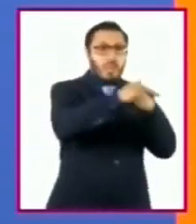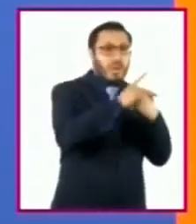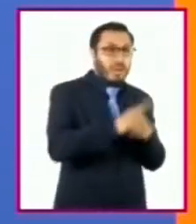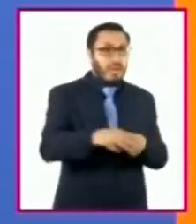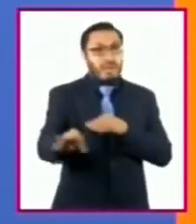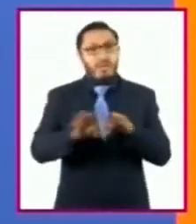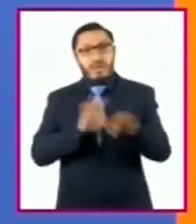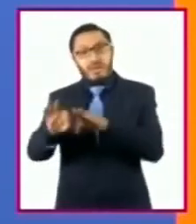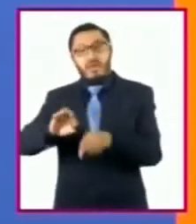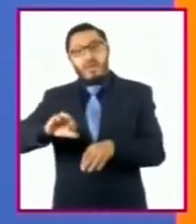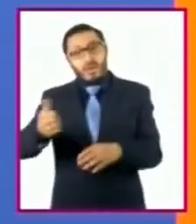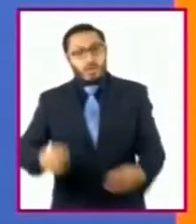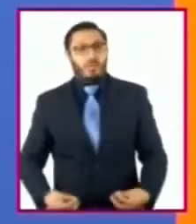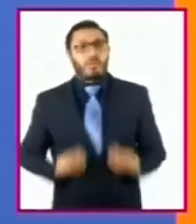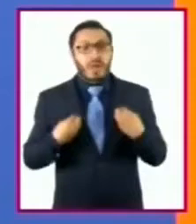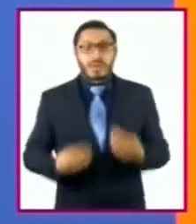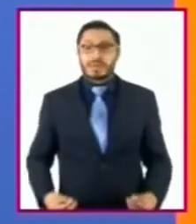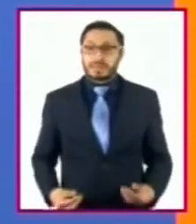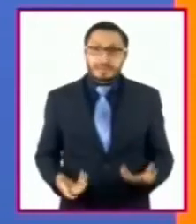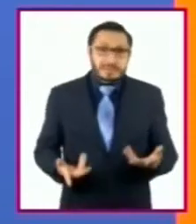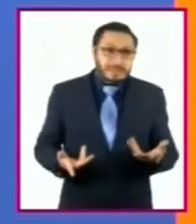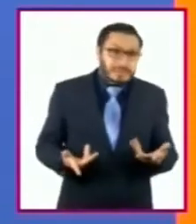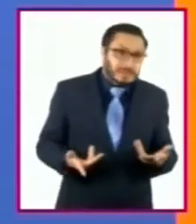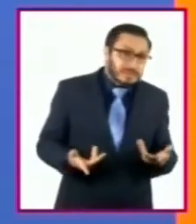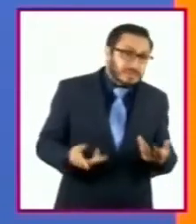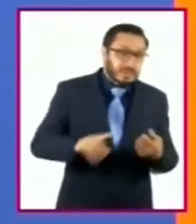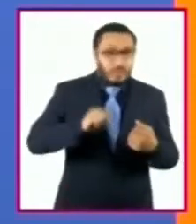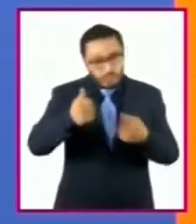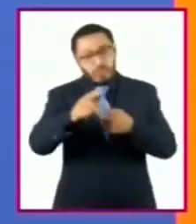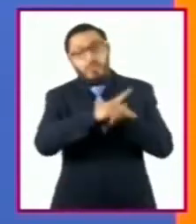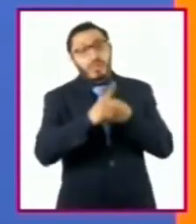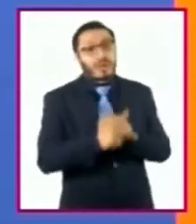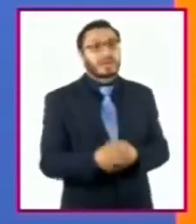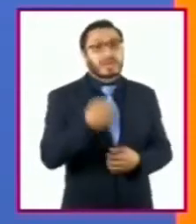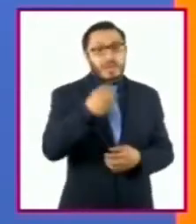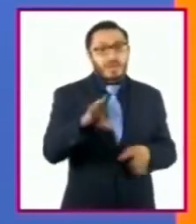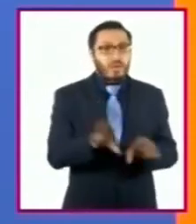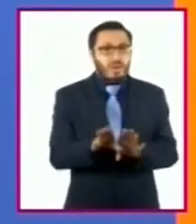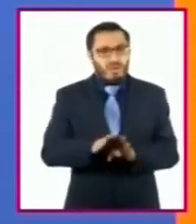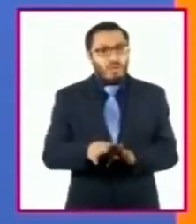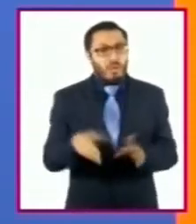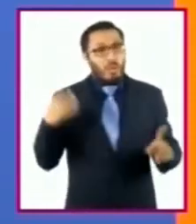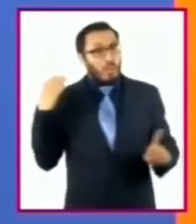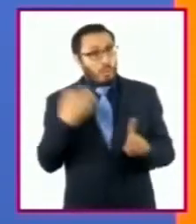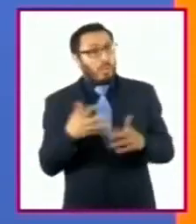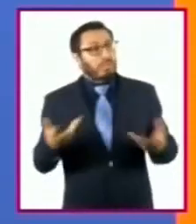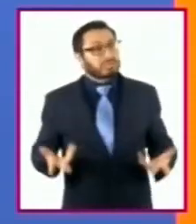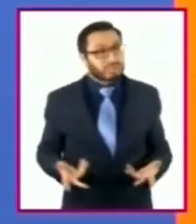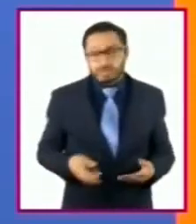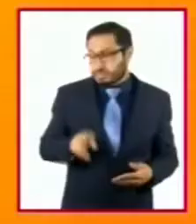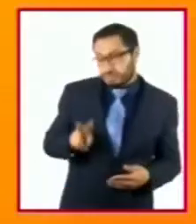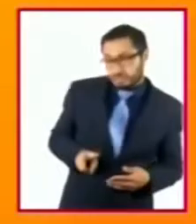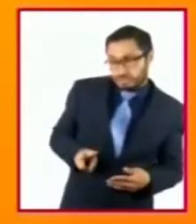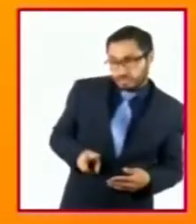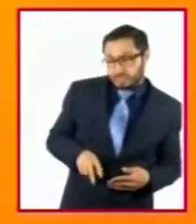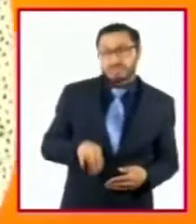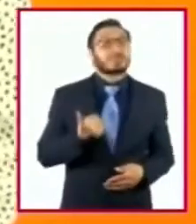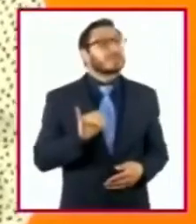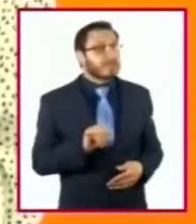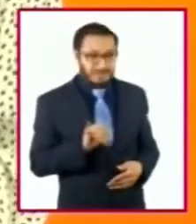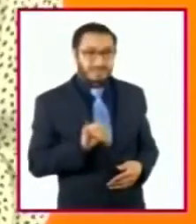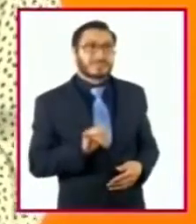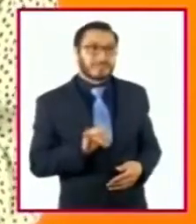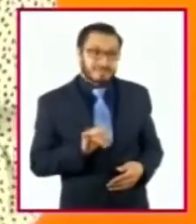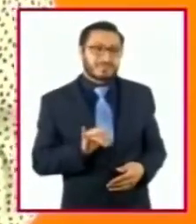en otro país. ¿Podría decirse que esto es una aspiración? ¿Es así, doctora? Sí, así